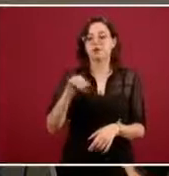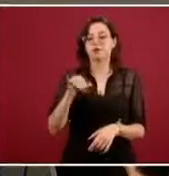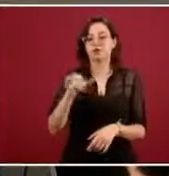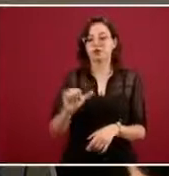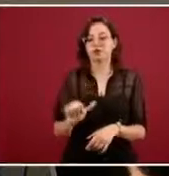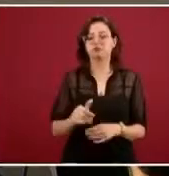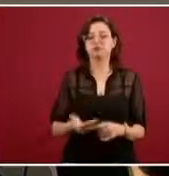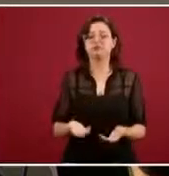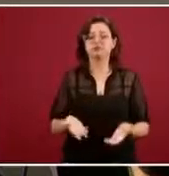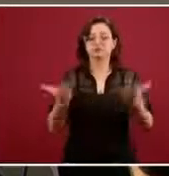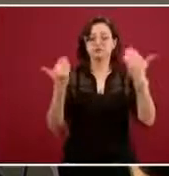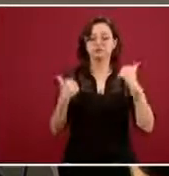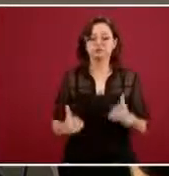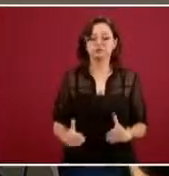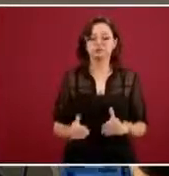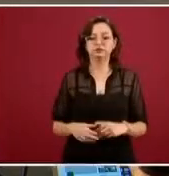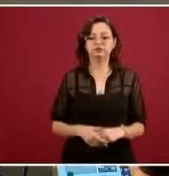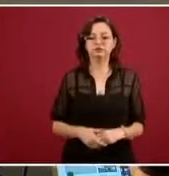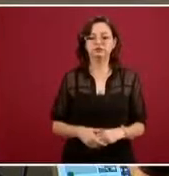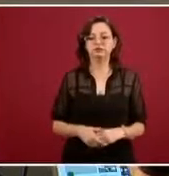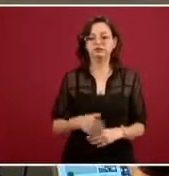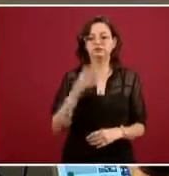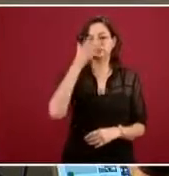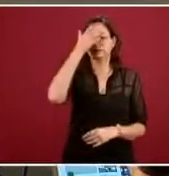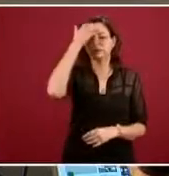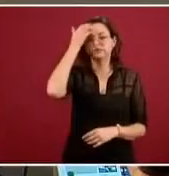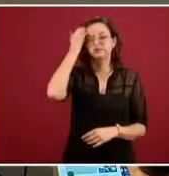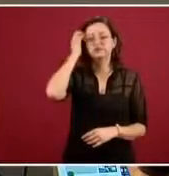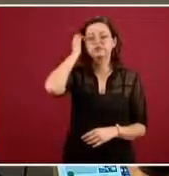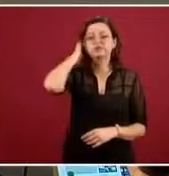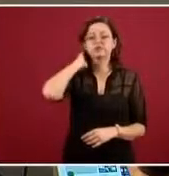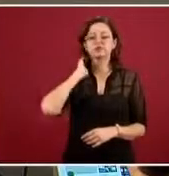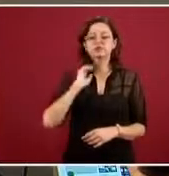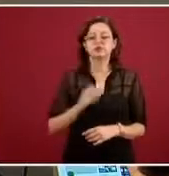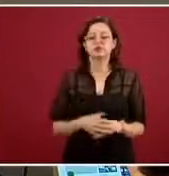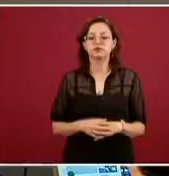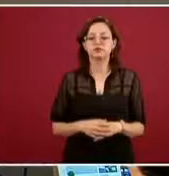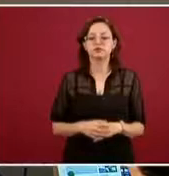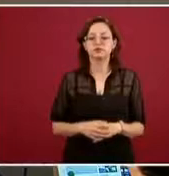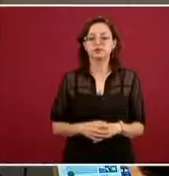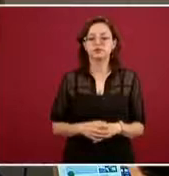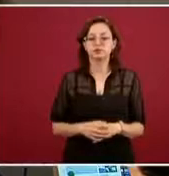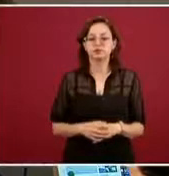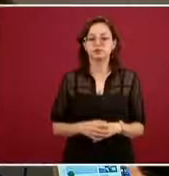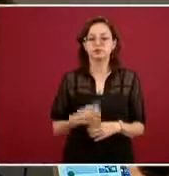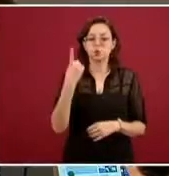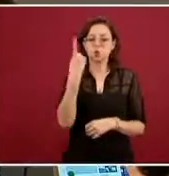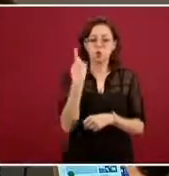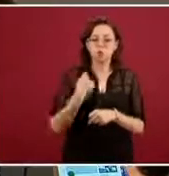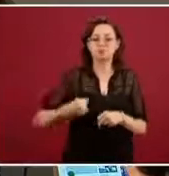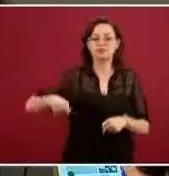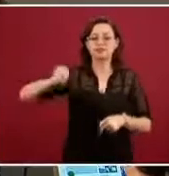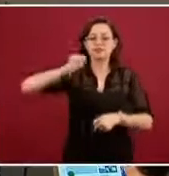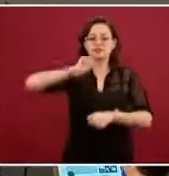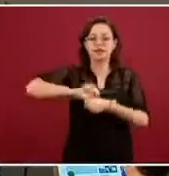Procedo ahora yo con la estimación semanal de casos